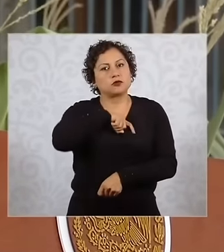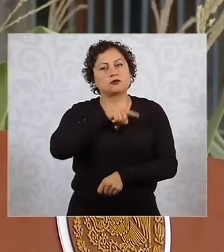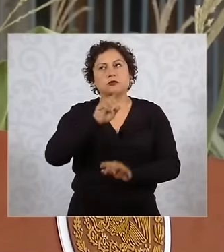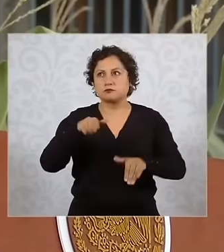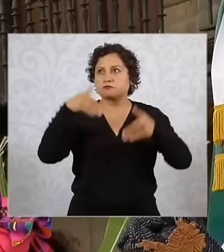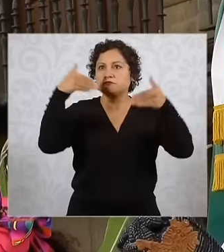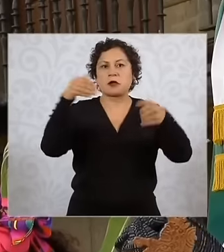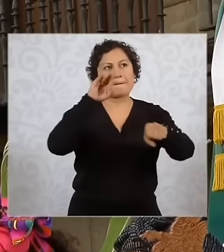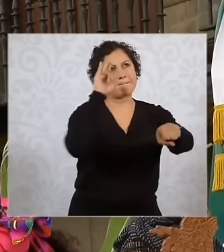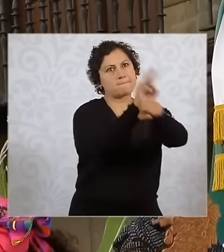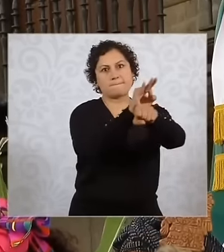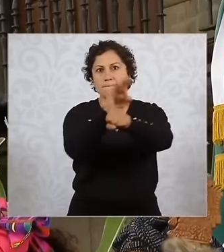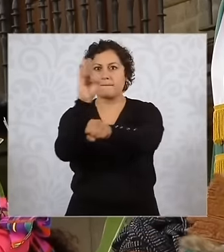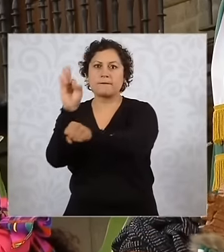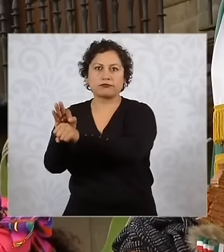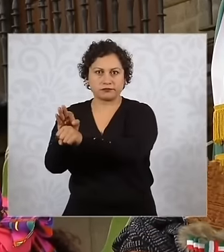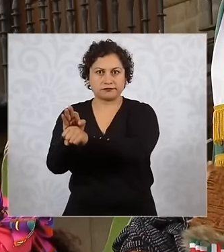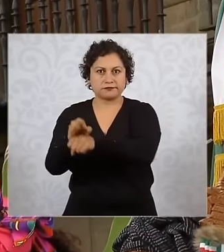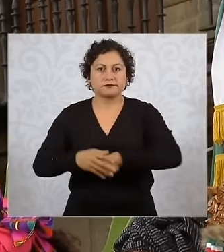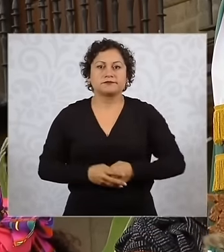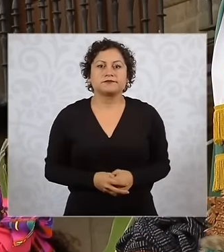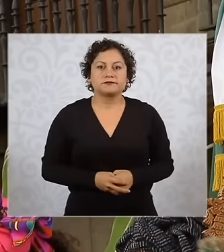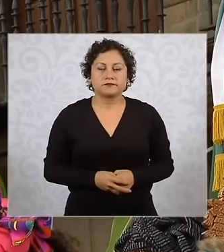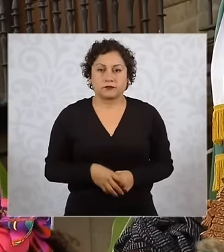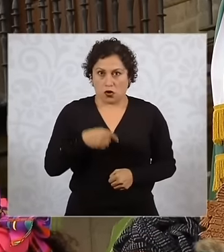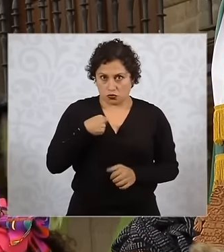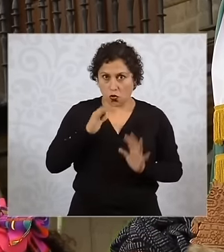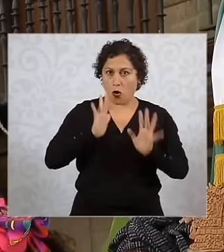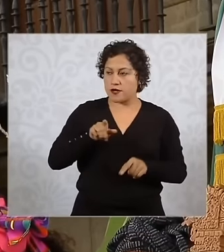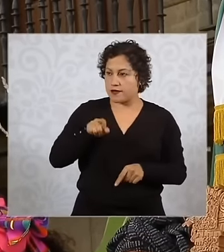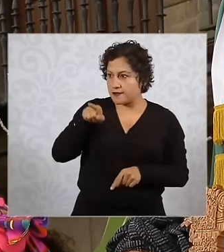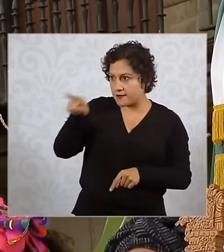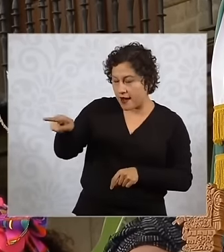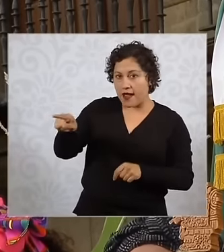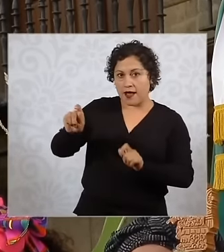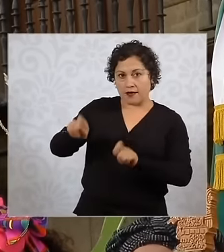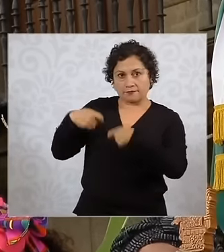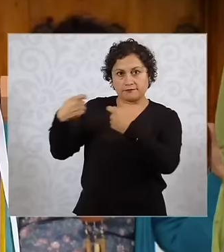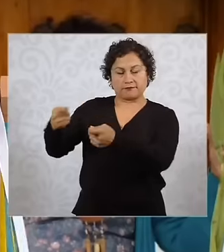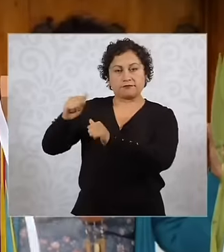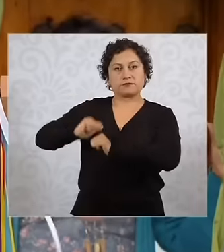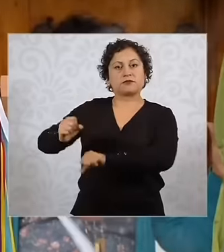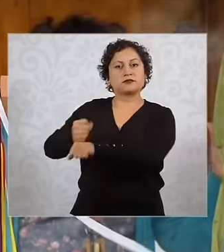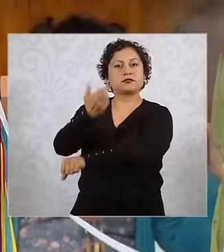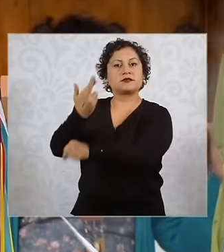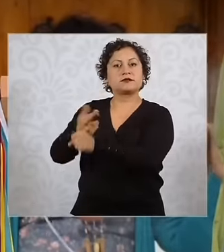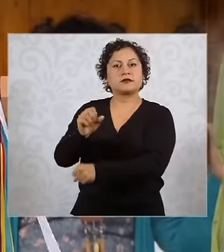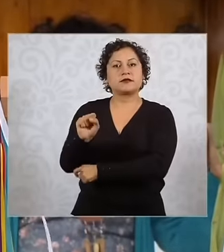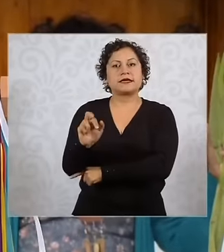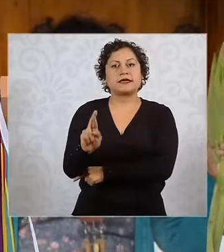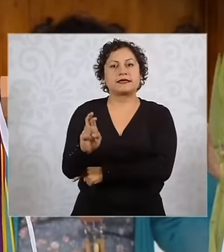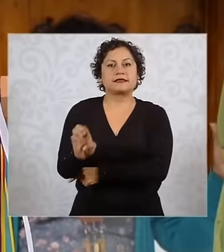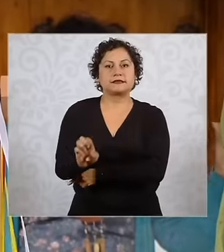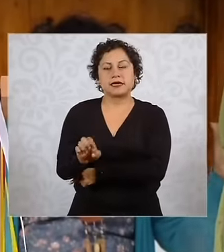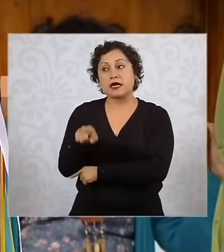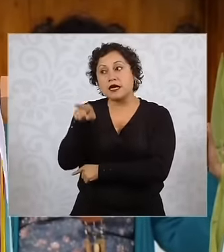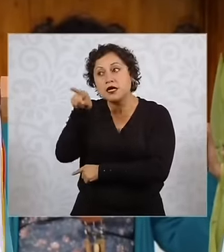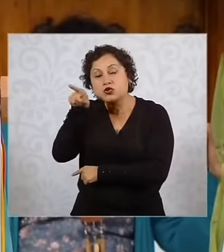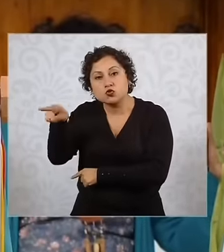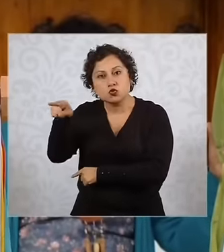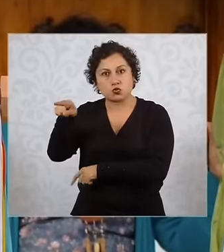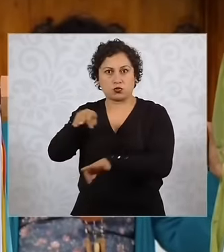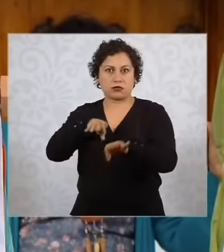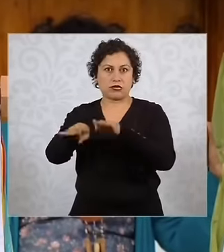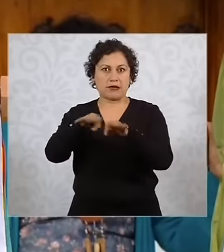defenderemos. Le he encargado al secretario de Relaciones Exteriores que su principal